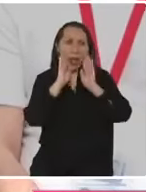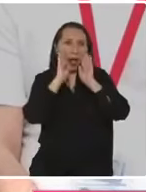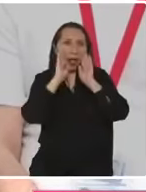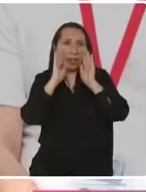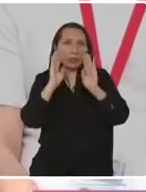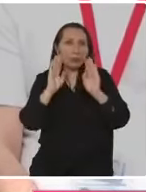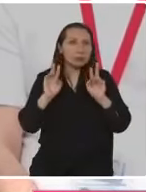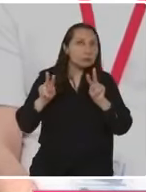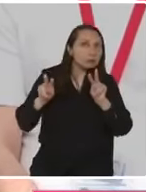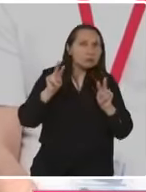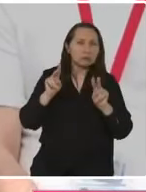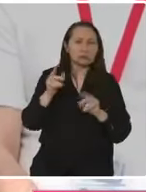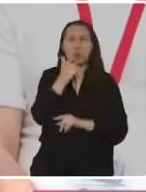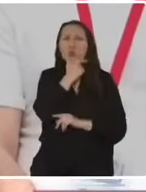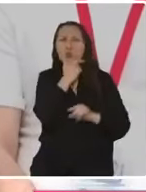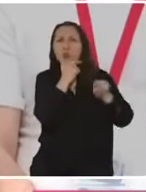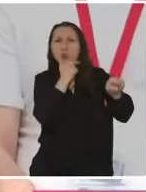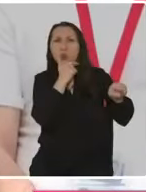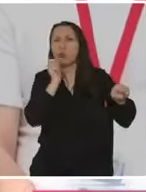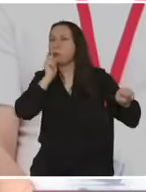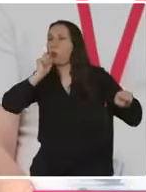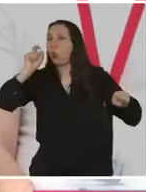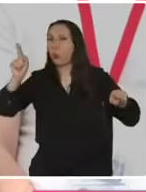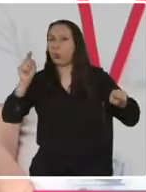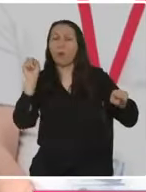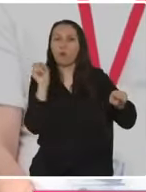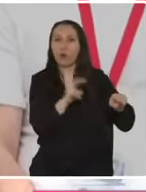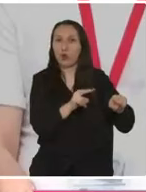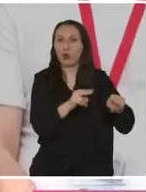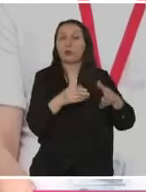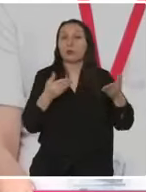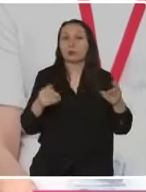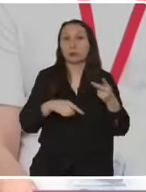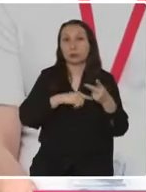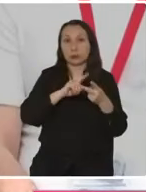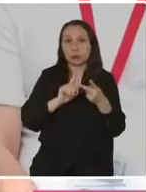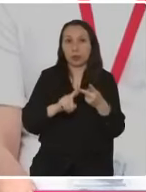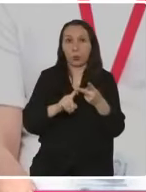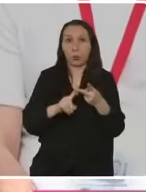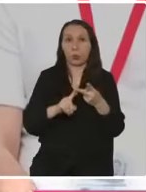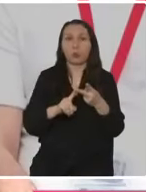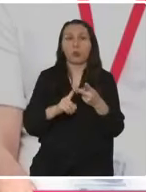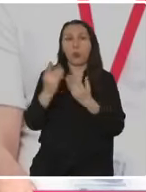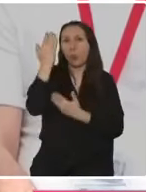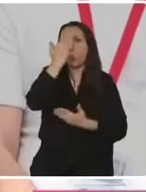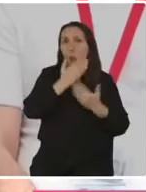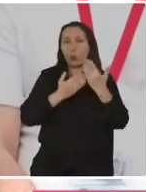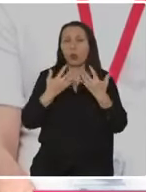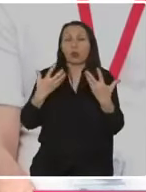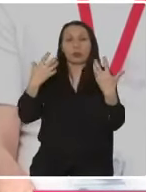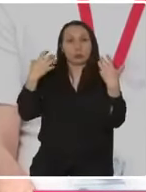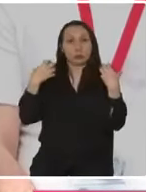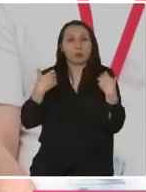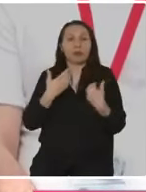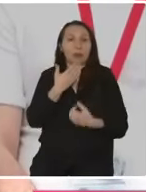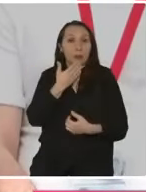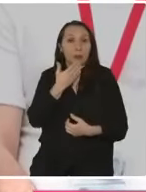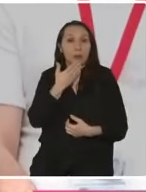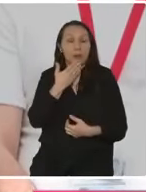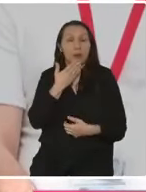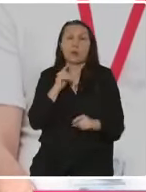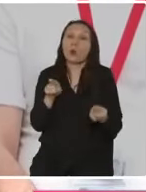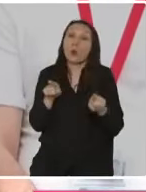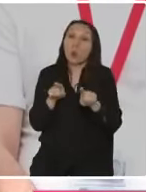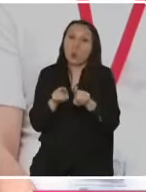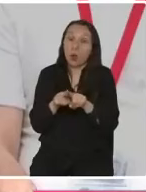atentos y alerta cuando vemos algo sospechoso para denunciarlo. Y en segundo lugar, el autocuidado y la responsabilidad. Porque